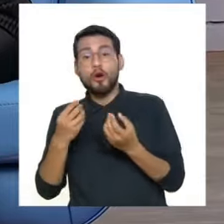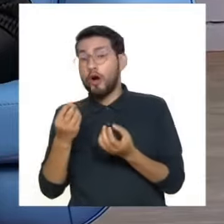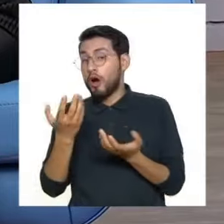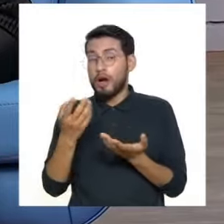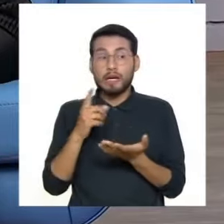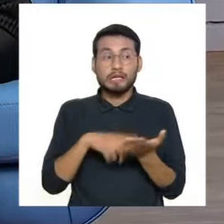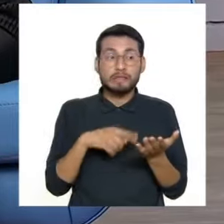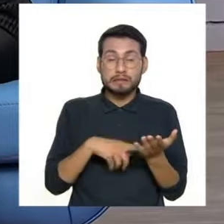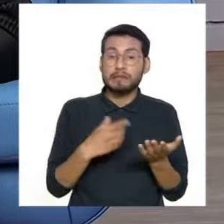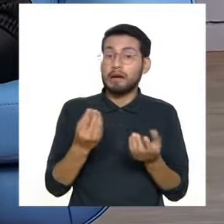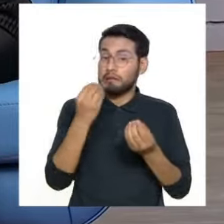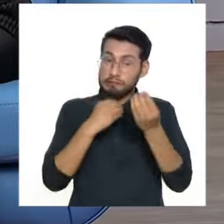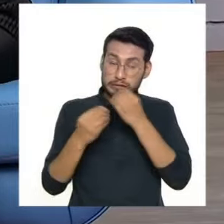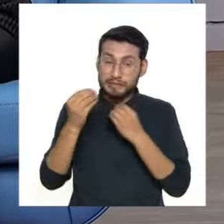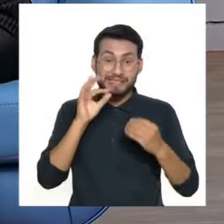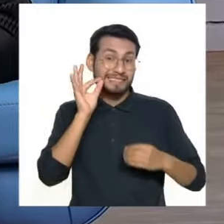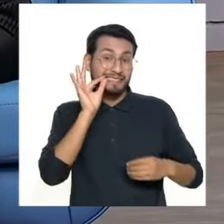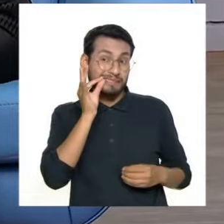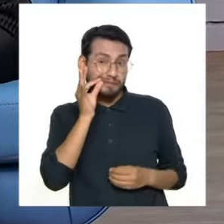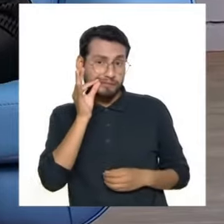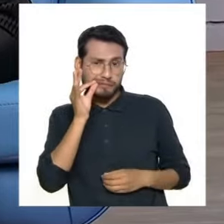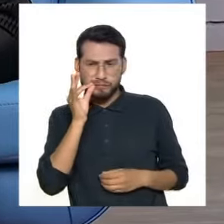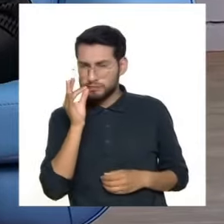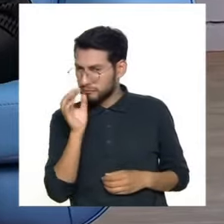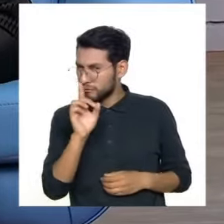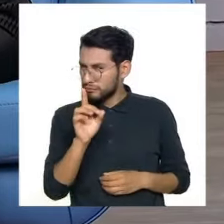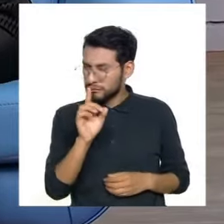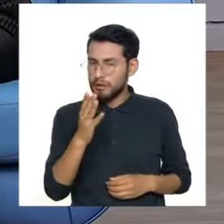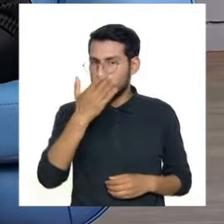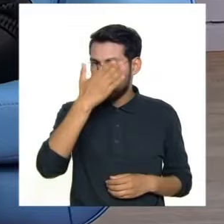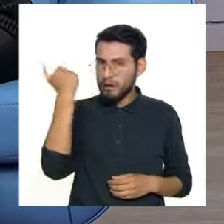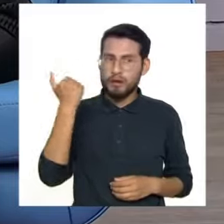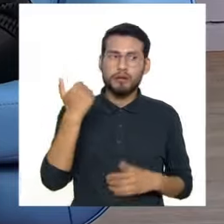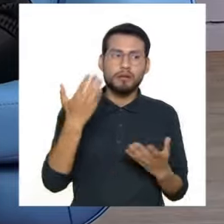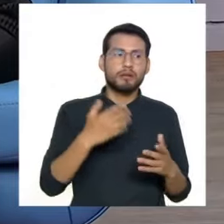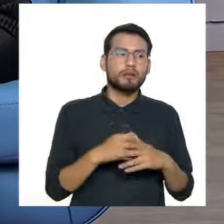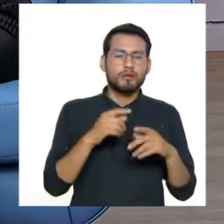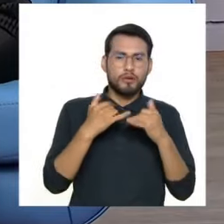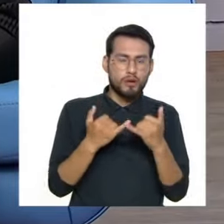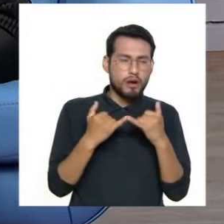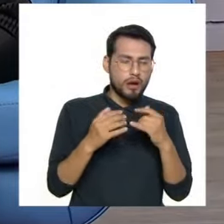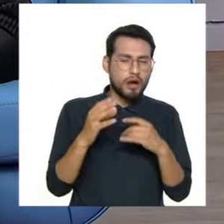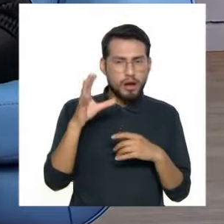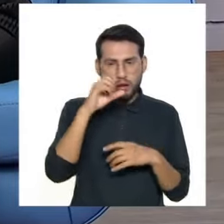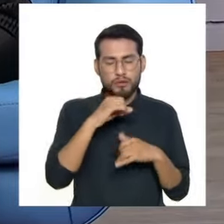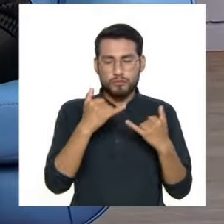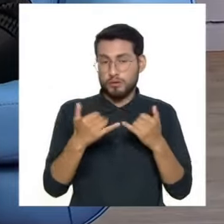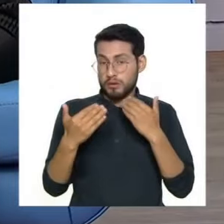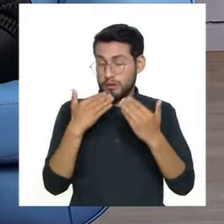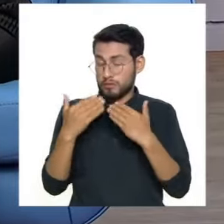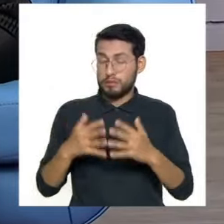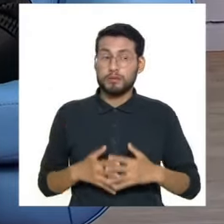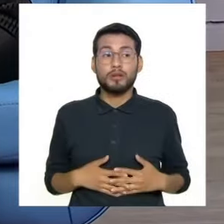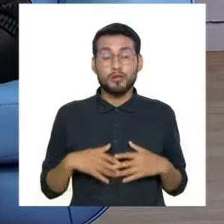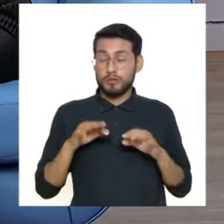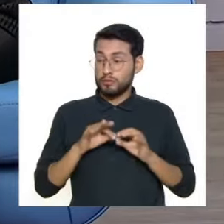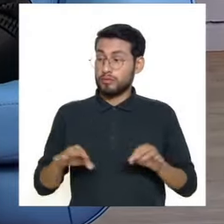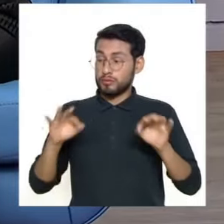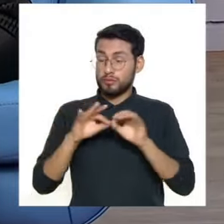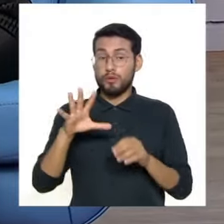de ese de ese comer rico y a veces nos olvidamos Pues de la verdurita y de cosas que hoy vamos a comentar y que creo que son muy